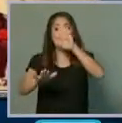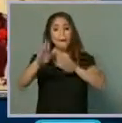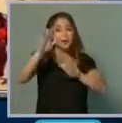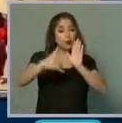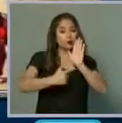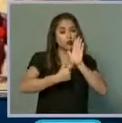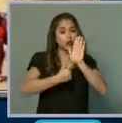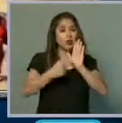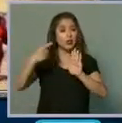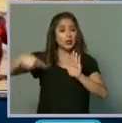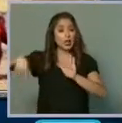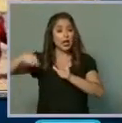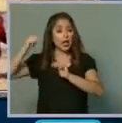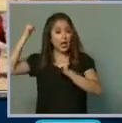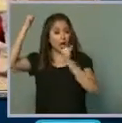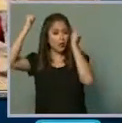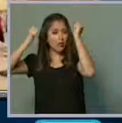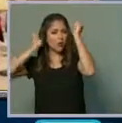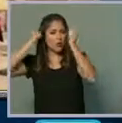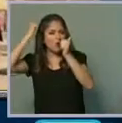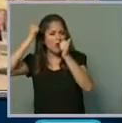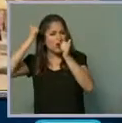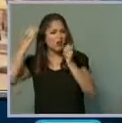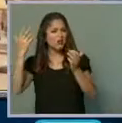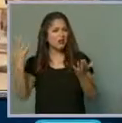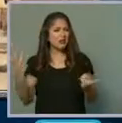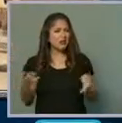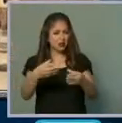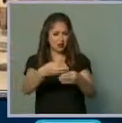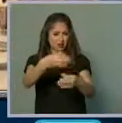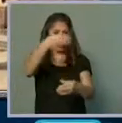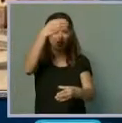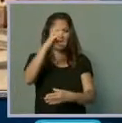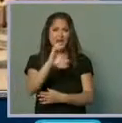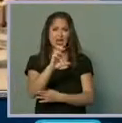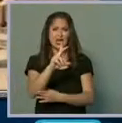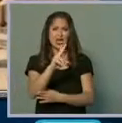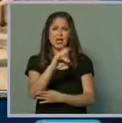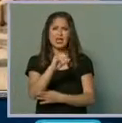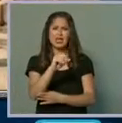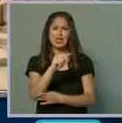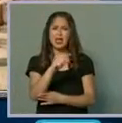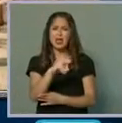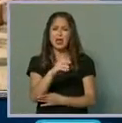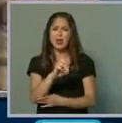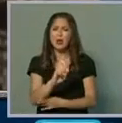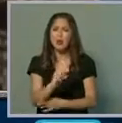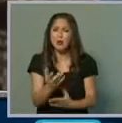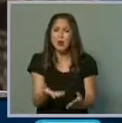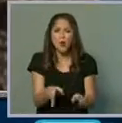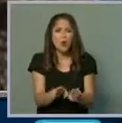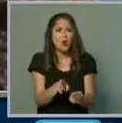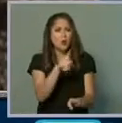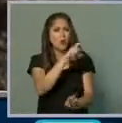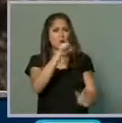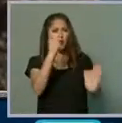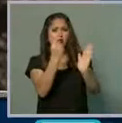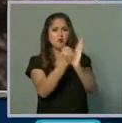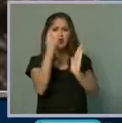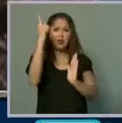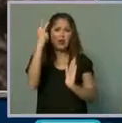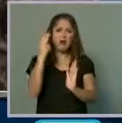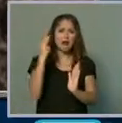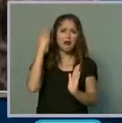o los antropólogos dicen, a ver, ¿qué hace en una iglesia el crisantemo, que es el sello de la familia imperial? Claro. Y